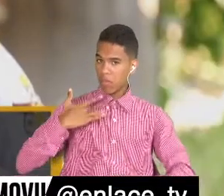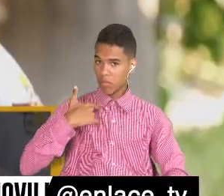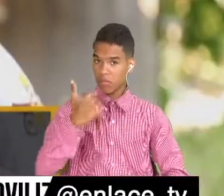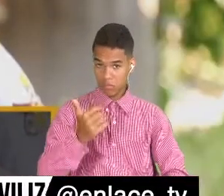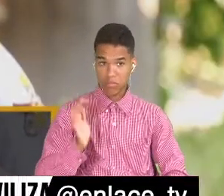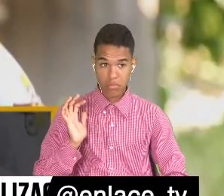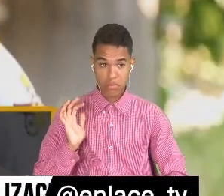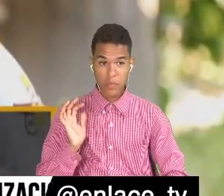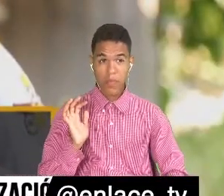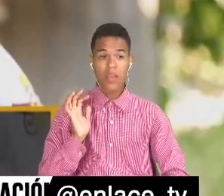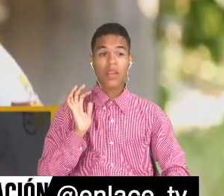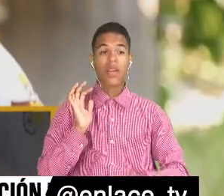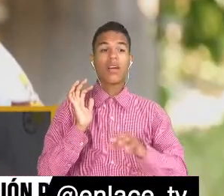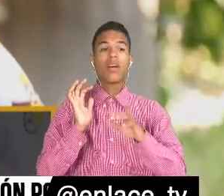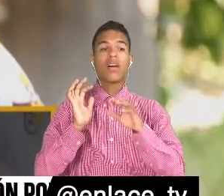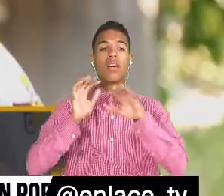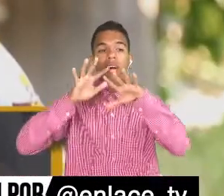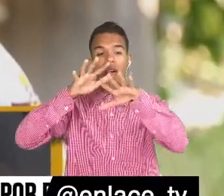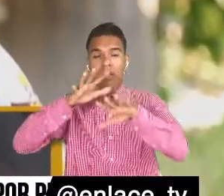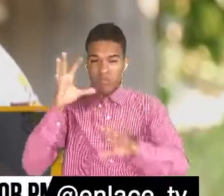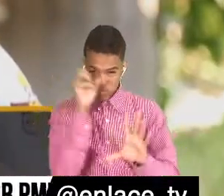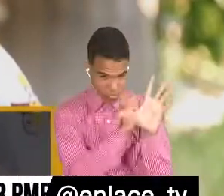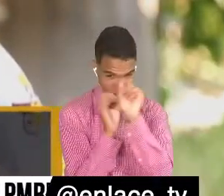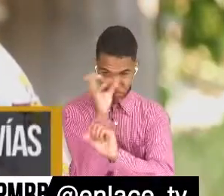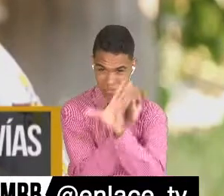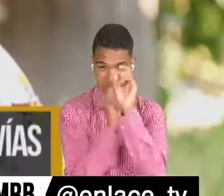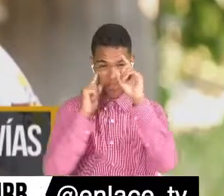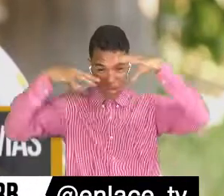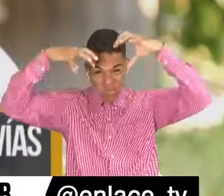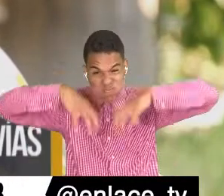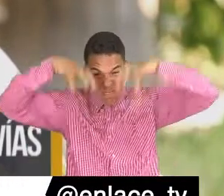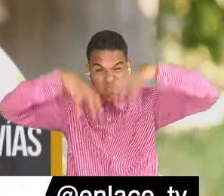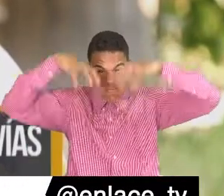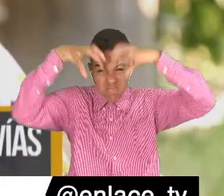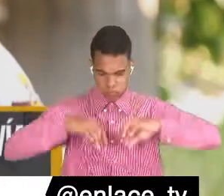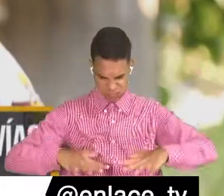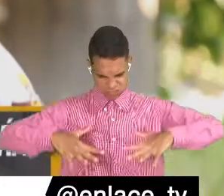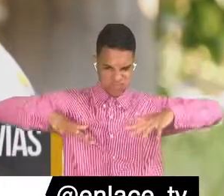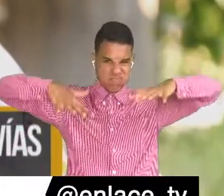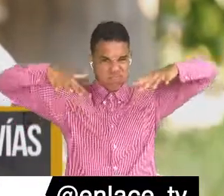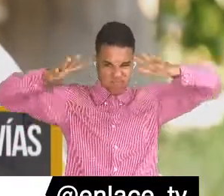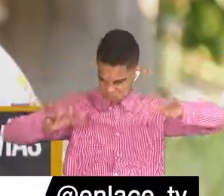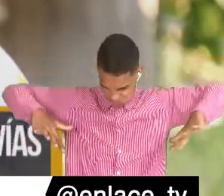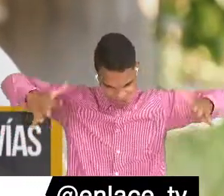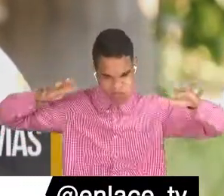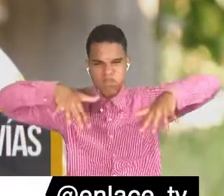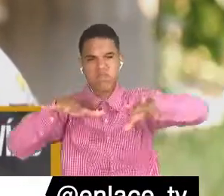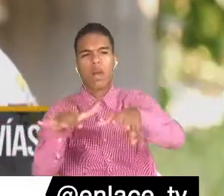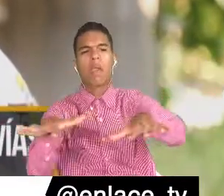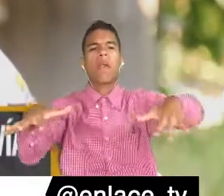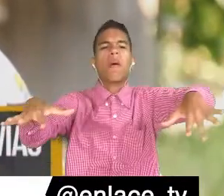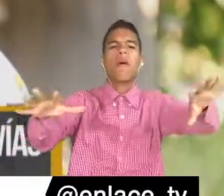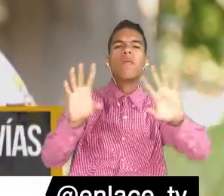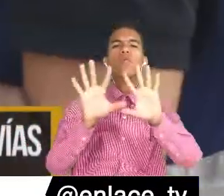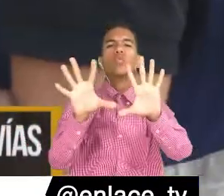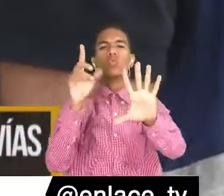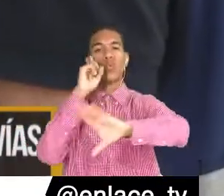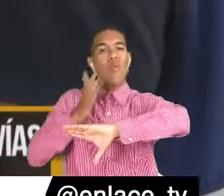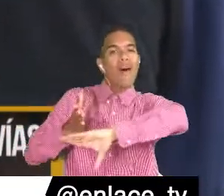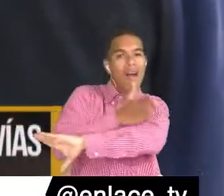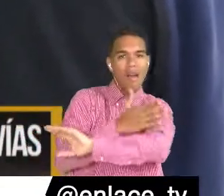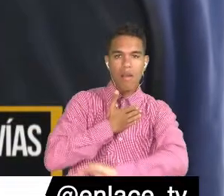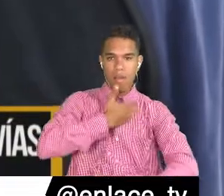son las perjudicadas por medio de la ola invernal, y pues es bueno que se tomen medidas antes y no después de una tragedia. En